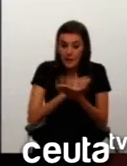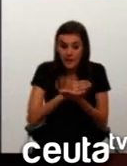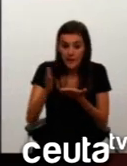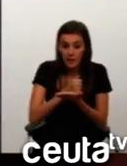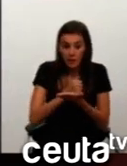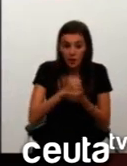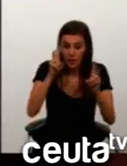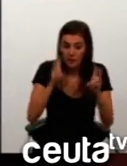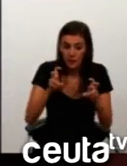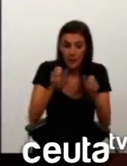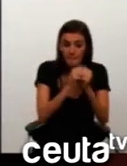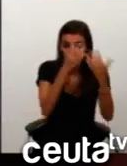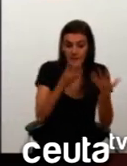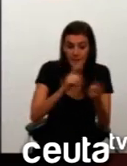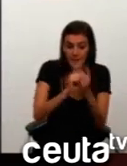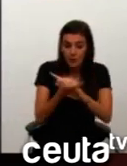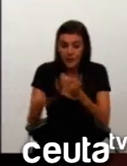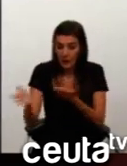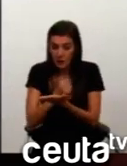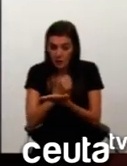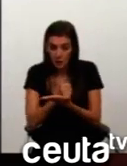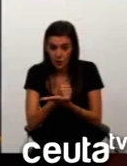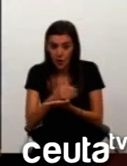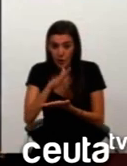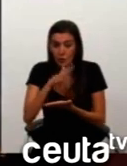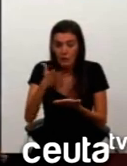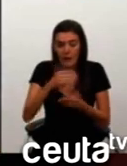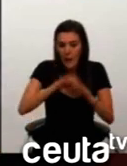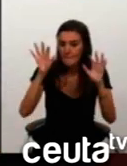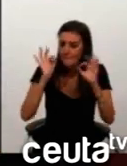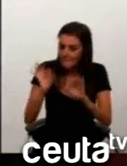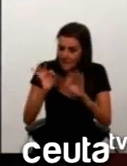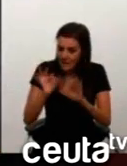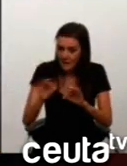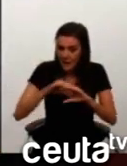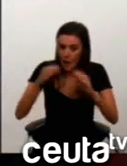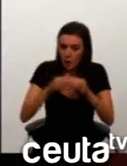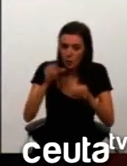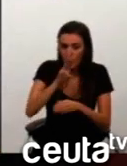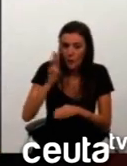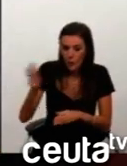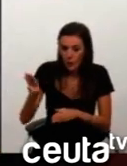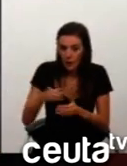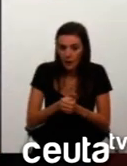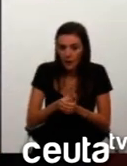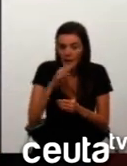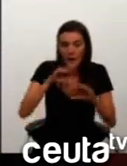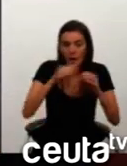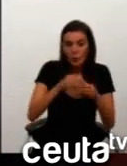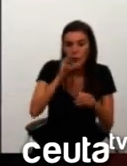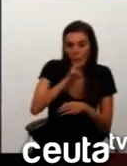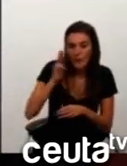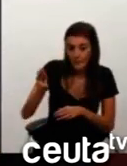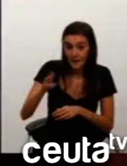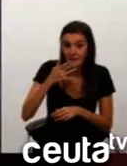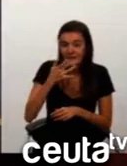esta base 29, de esta modificación, eminentemente es el Grupo Popular, el Partido Popular,